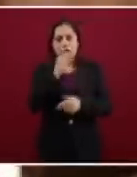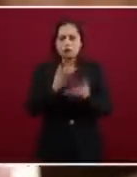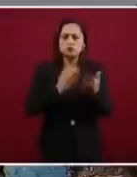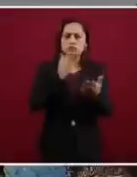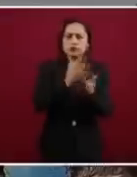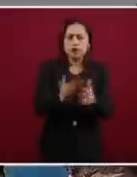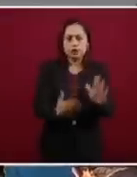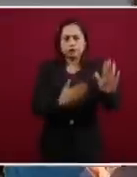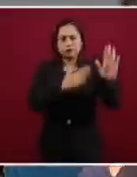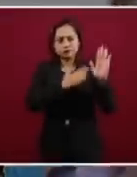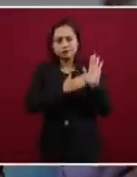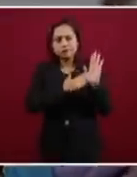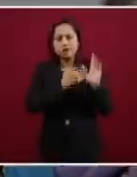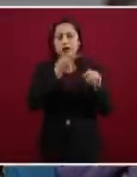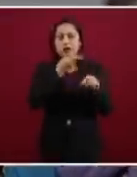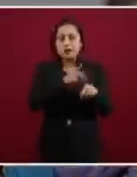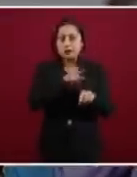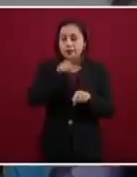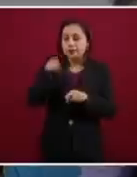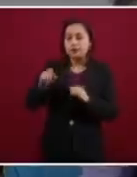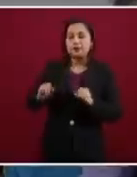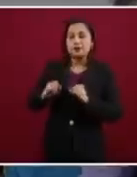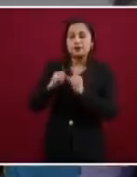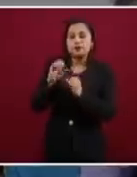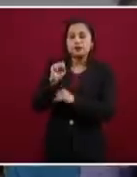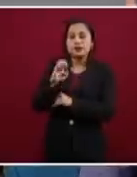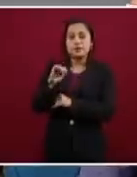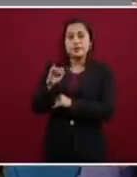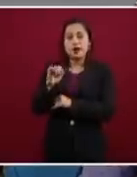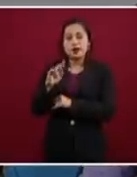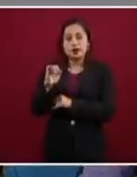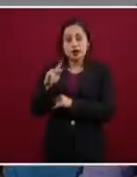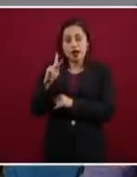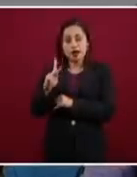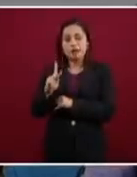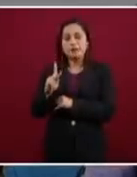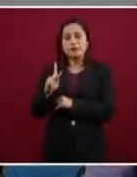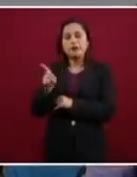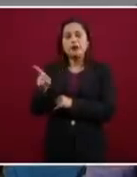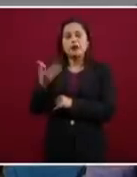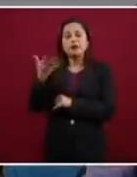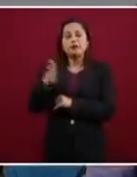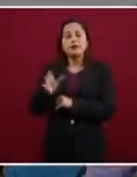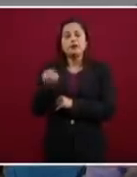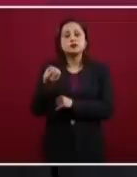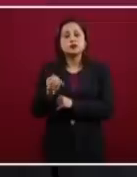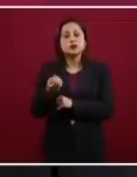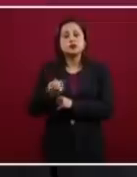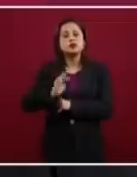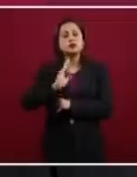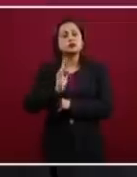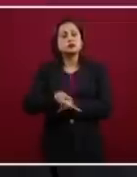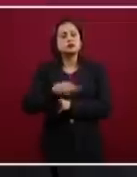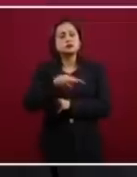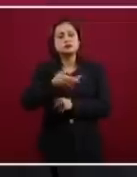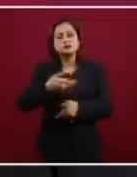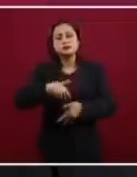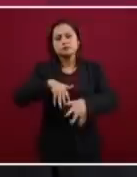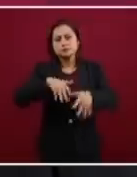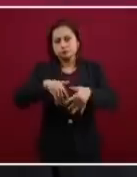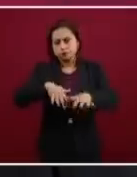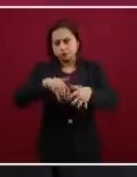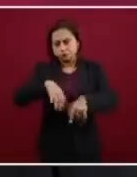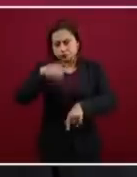resulta que semarnat les está desde hace desde el 10 de octubre le autorizó la manifestación de impacto ambiental